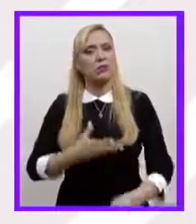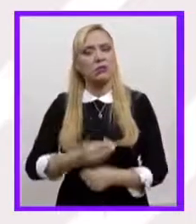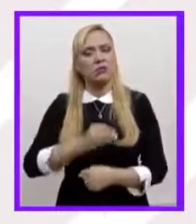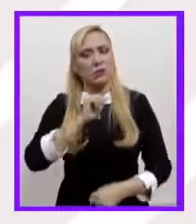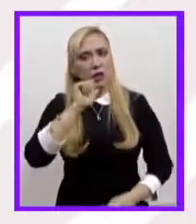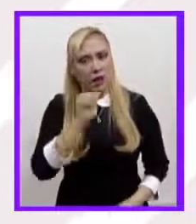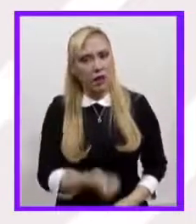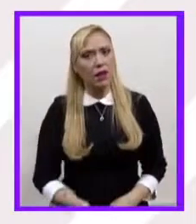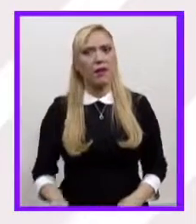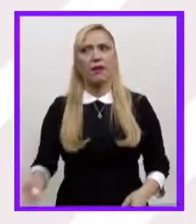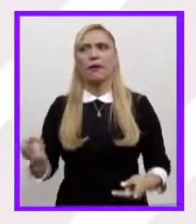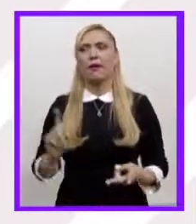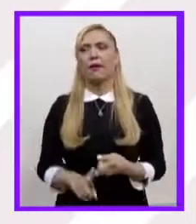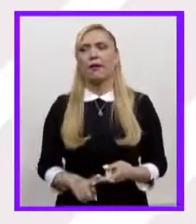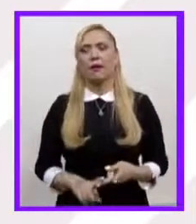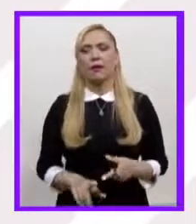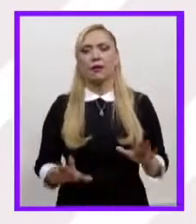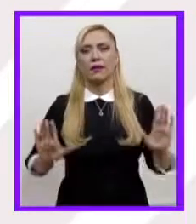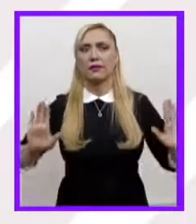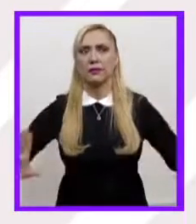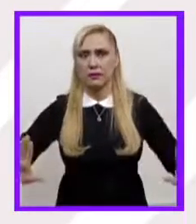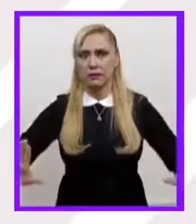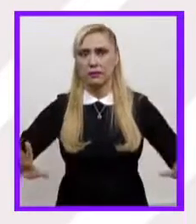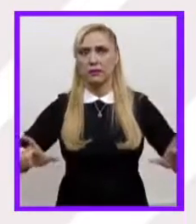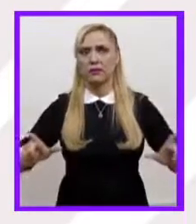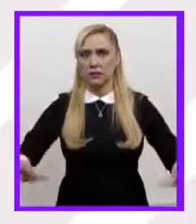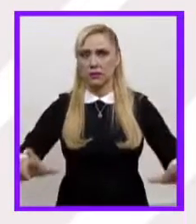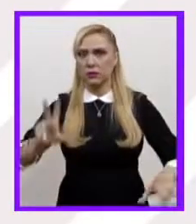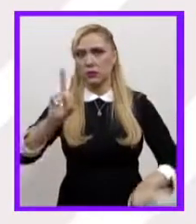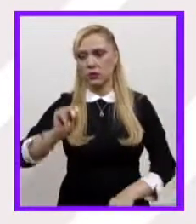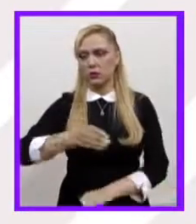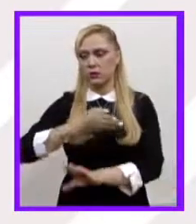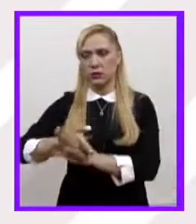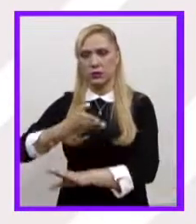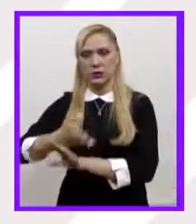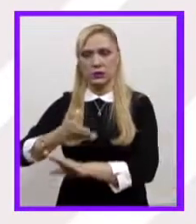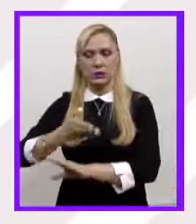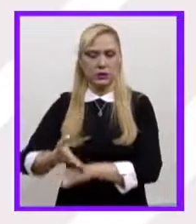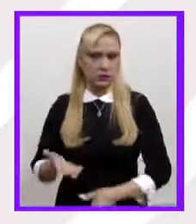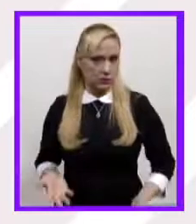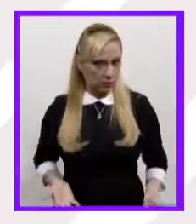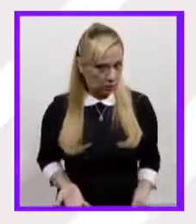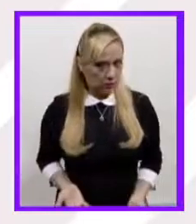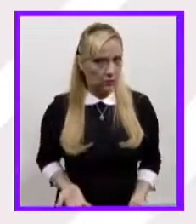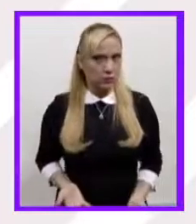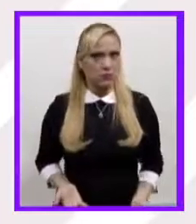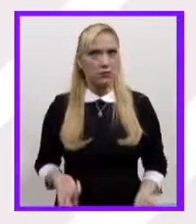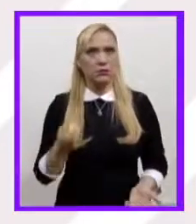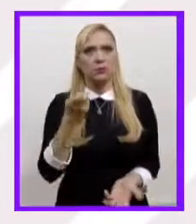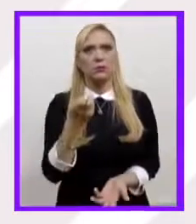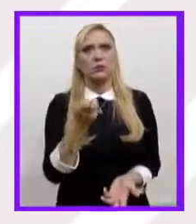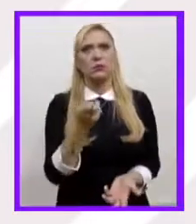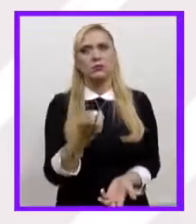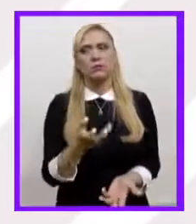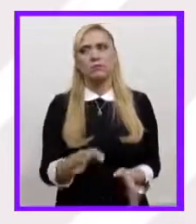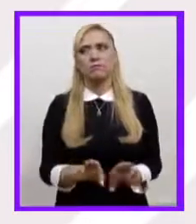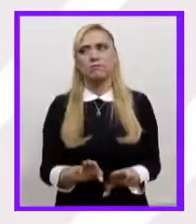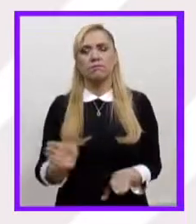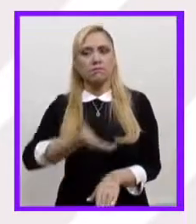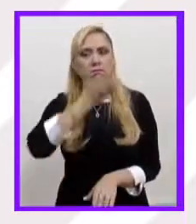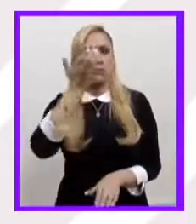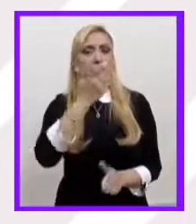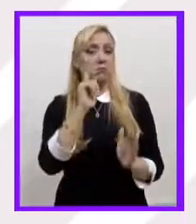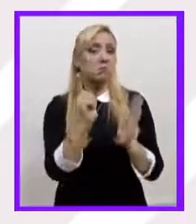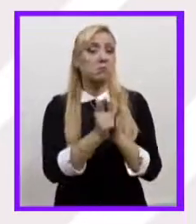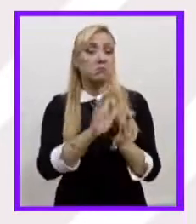está dirigido a contener un proceso lesivo inminente. Y me estoy refiriendo solamente a este dispositivo